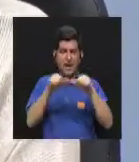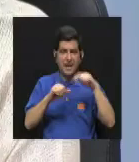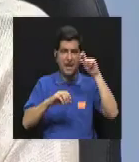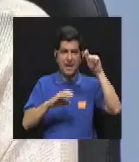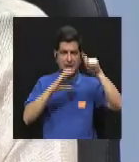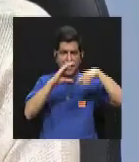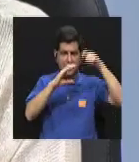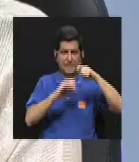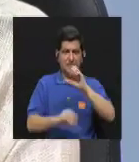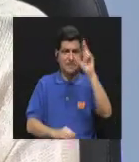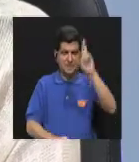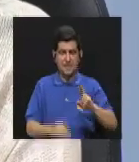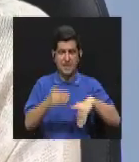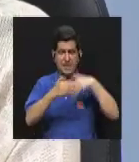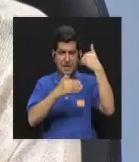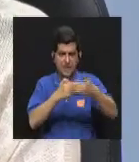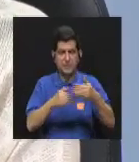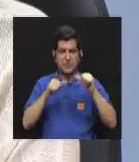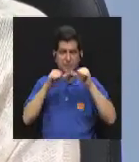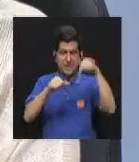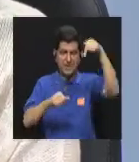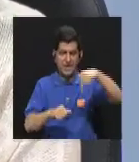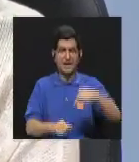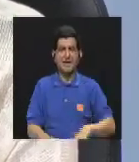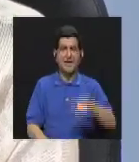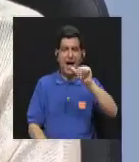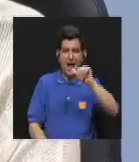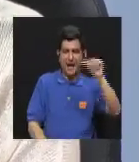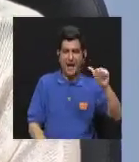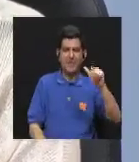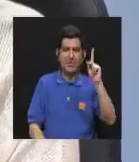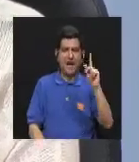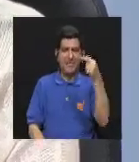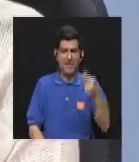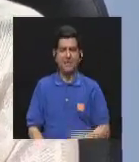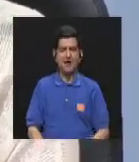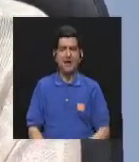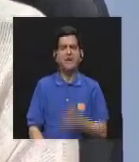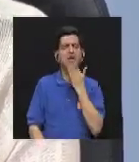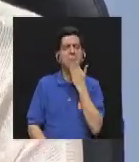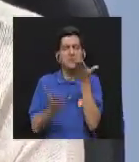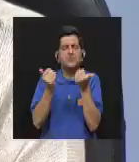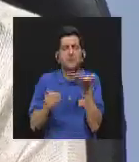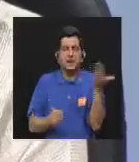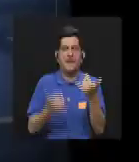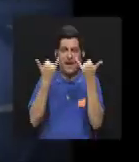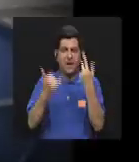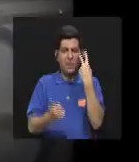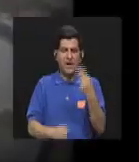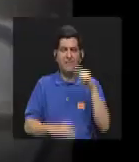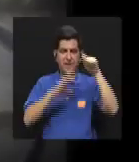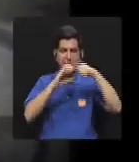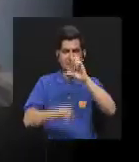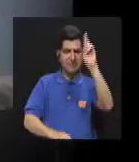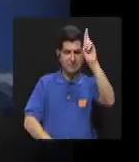después de la pausa, después de Cinético, hoy con ustedes Alejandro Astorga y Katia Grau, ¿qué quieren los indios? Vamos a Cinético.